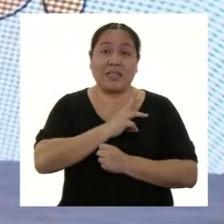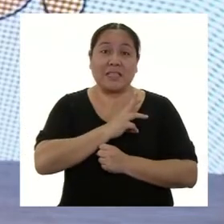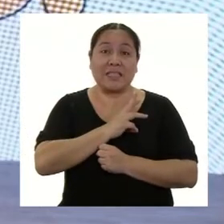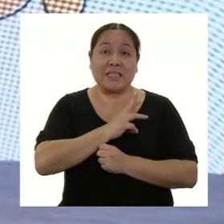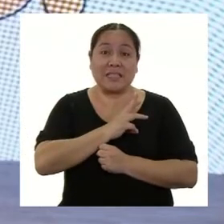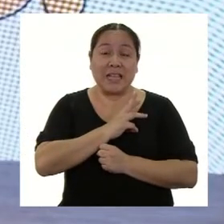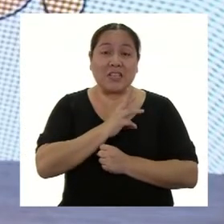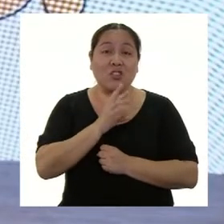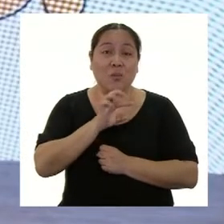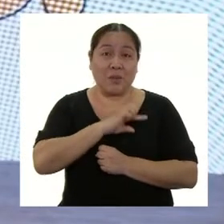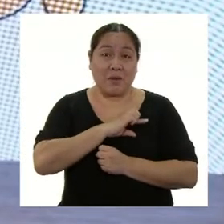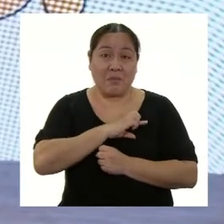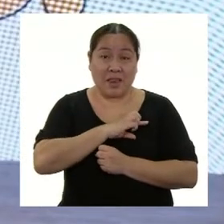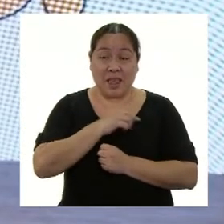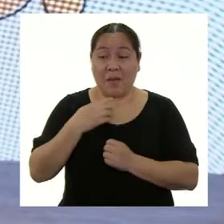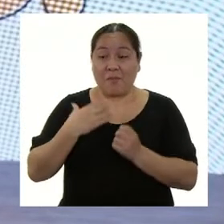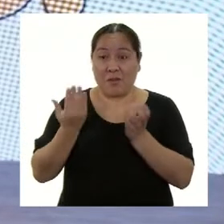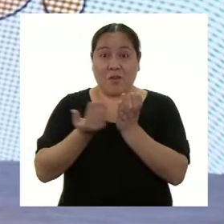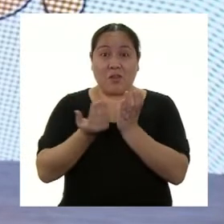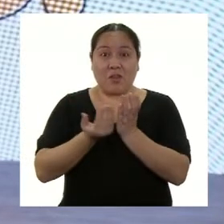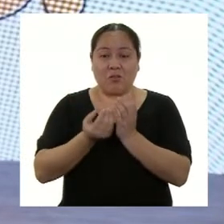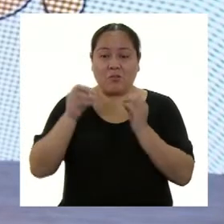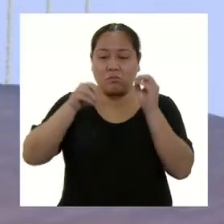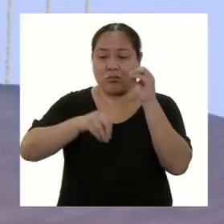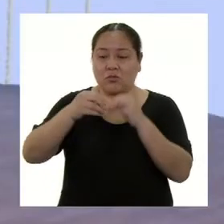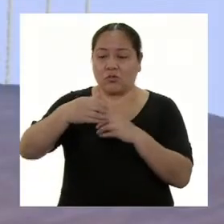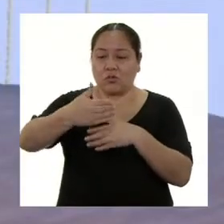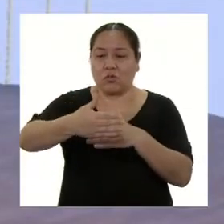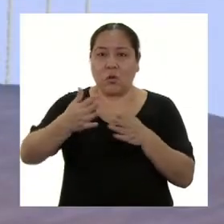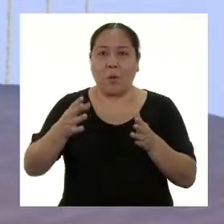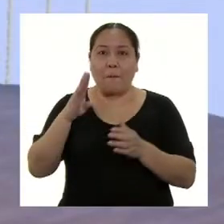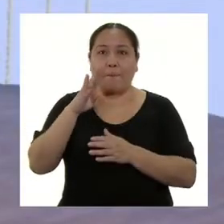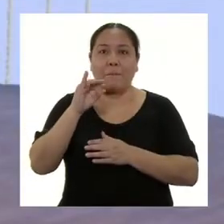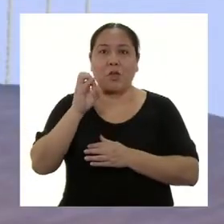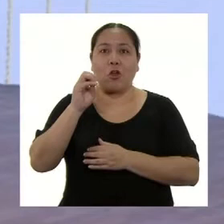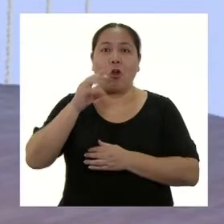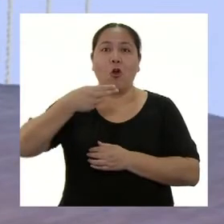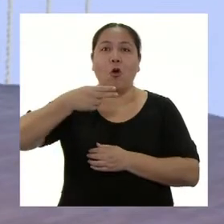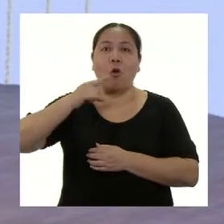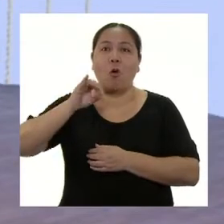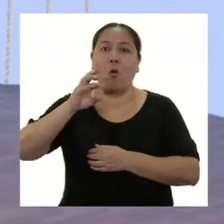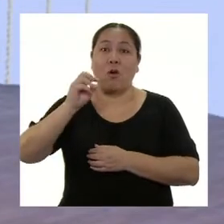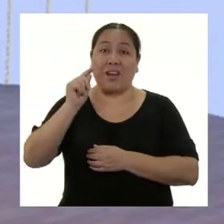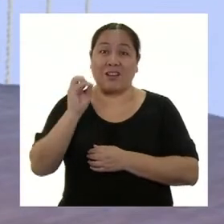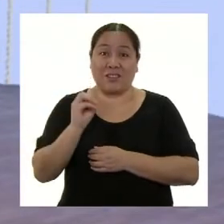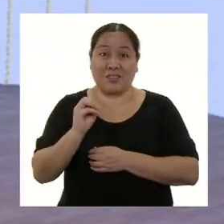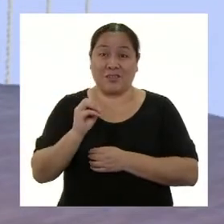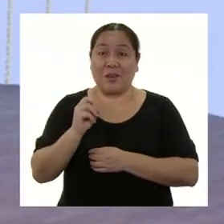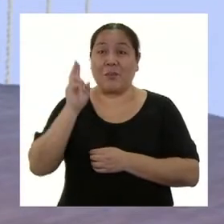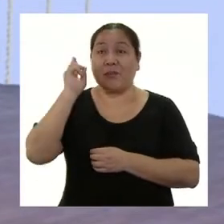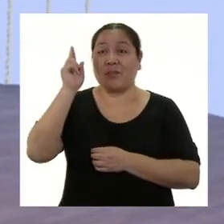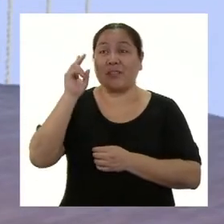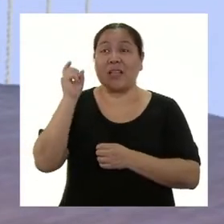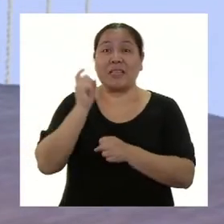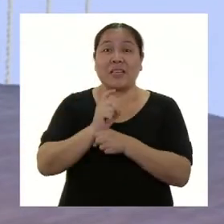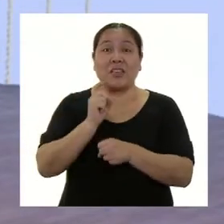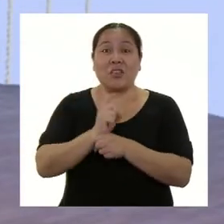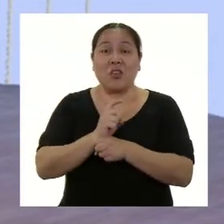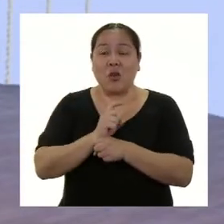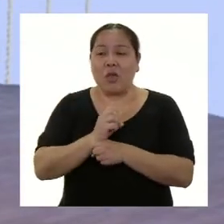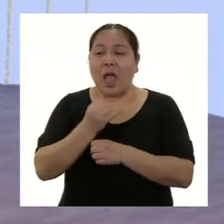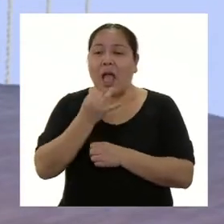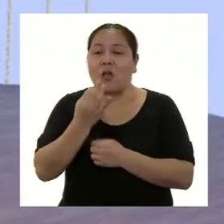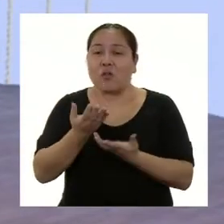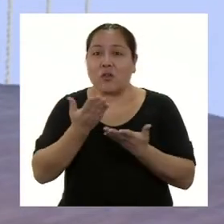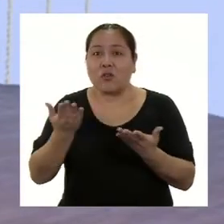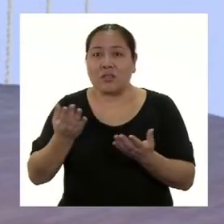mi colegio hicimos como proyecto escolar un biohuerto. Nuestra maestra nos enseñó sobre algunos vegetales que crecían de manera rápida y